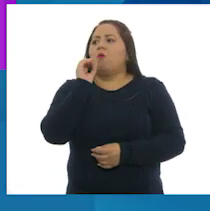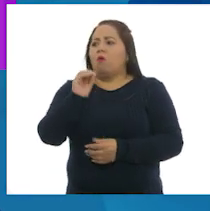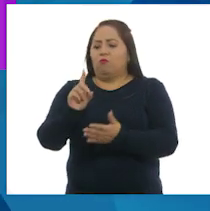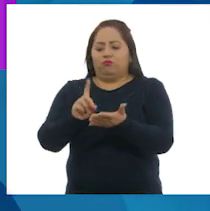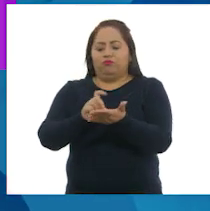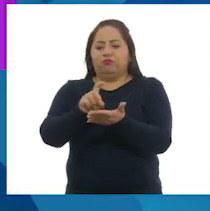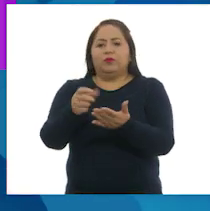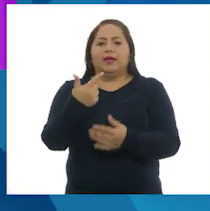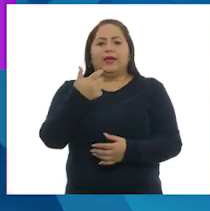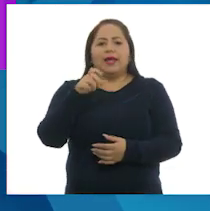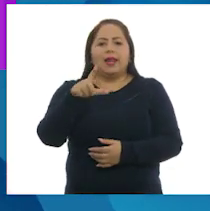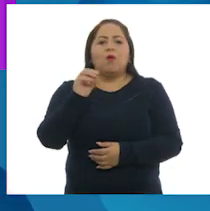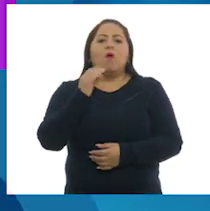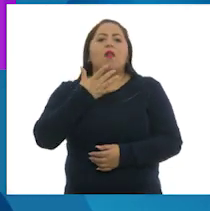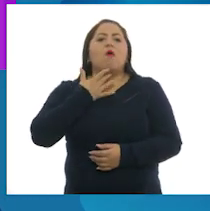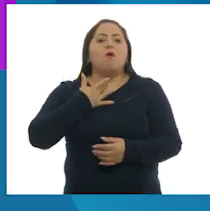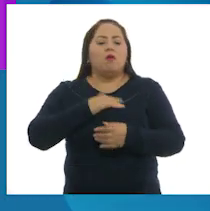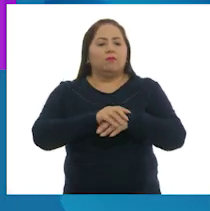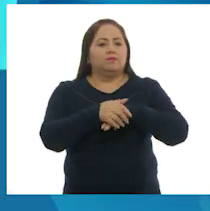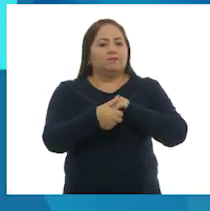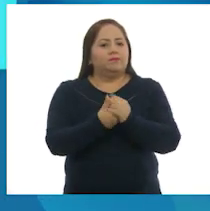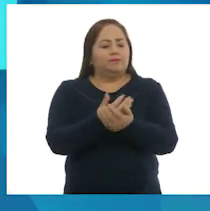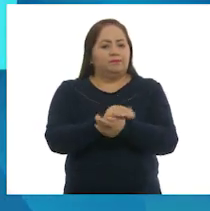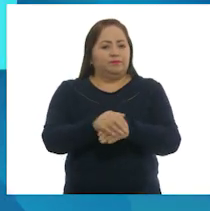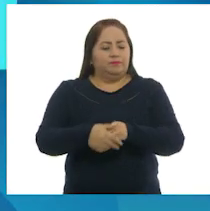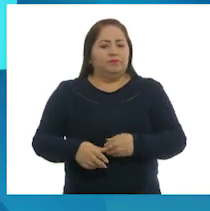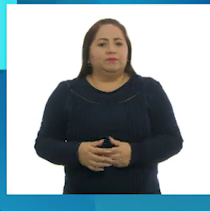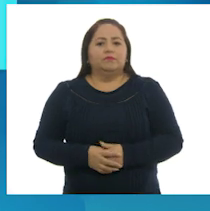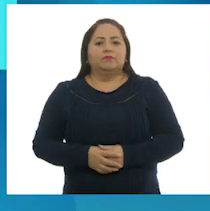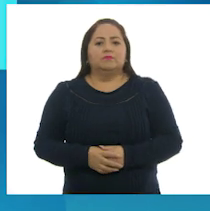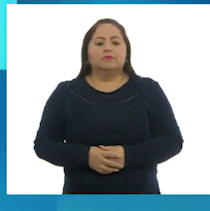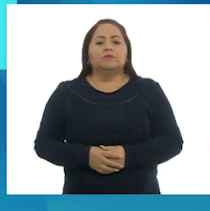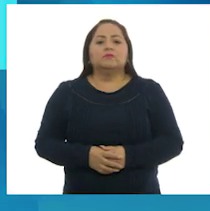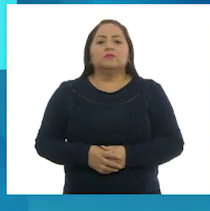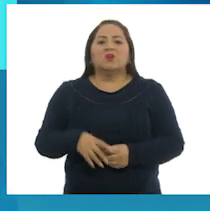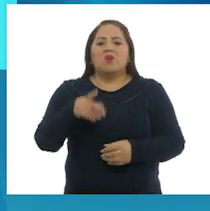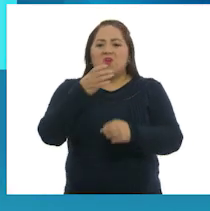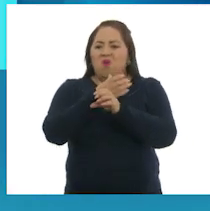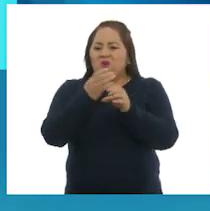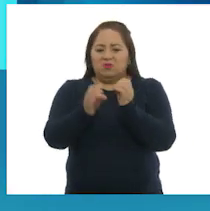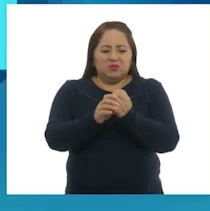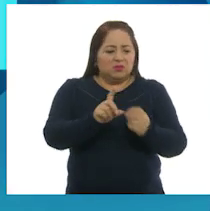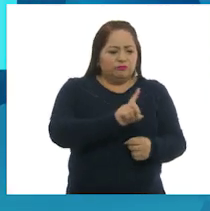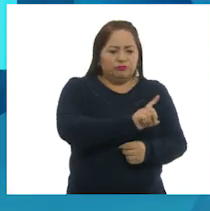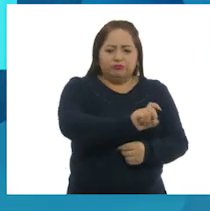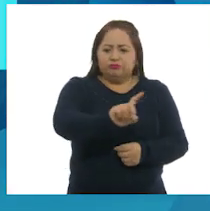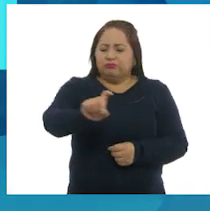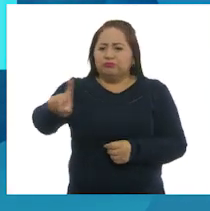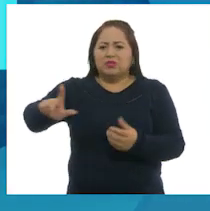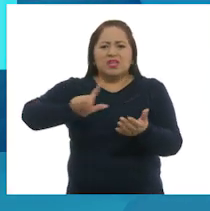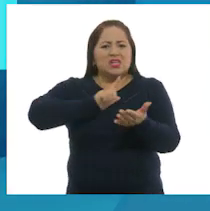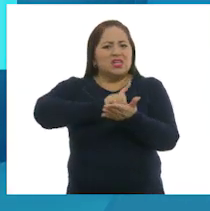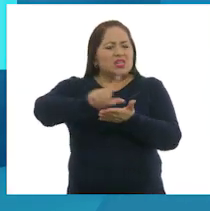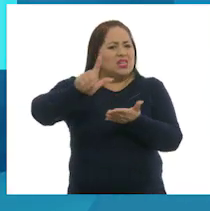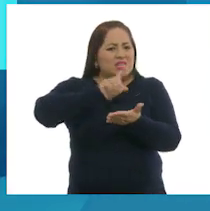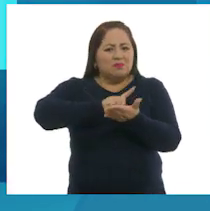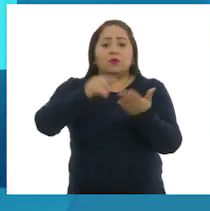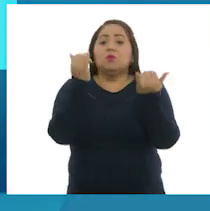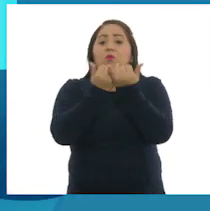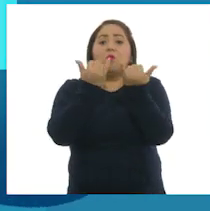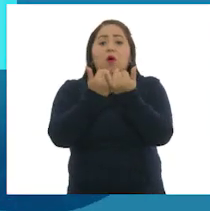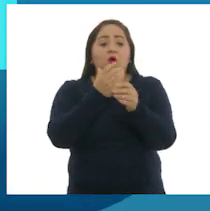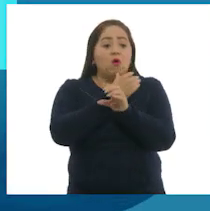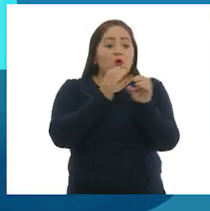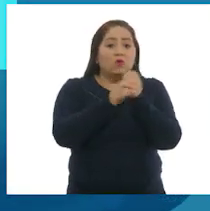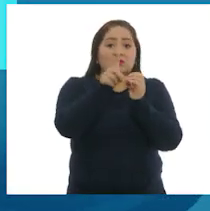desinfectante a base de agua y alcohol. Desinfecta las superficies de los objetos que más utilizas. También las